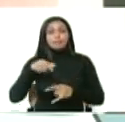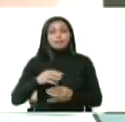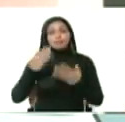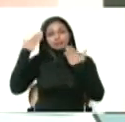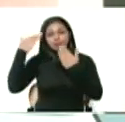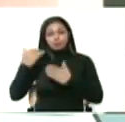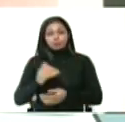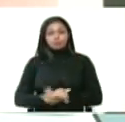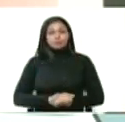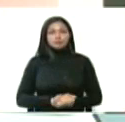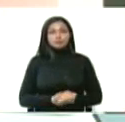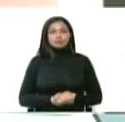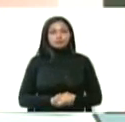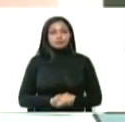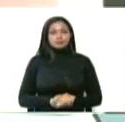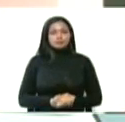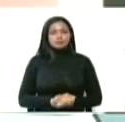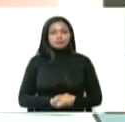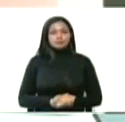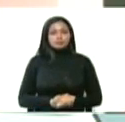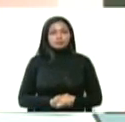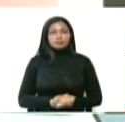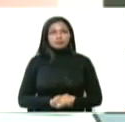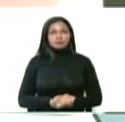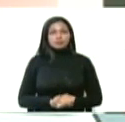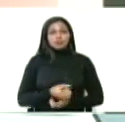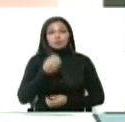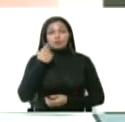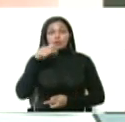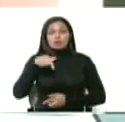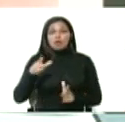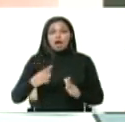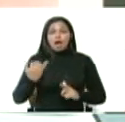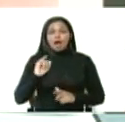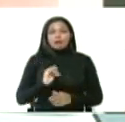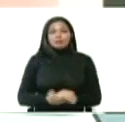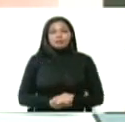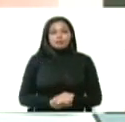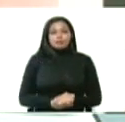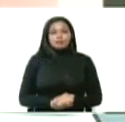saludo. Bueno, aquí tenemos, fíjense ustedes, hoy tenemos